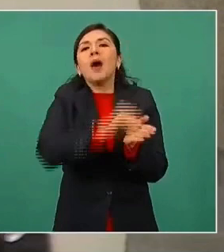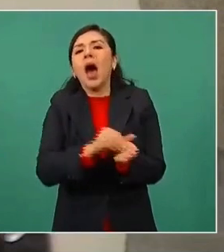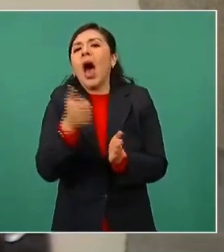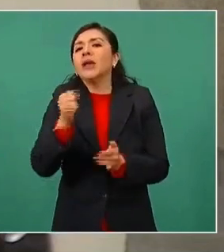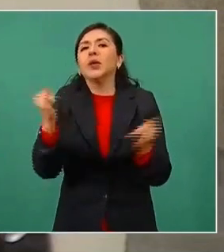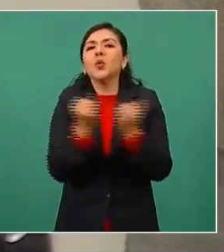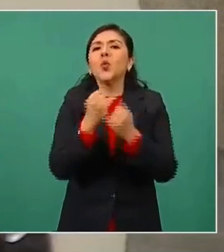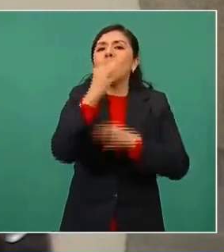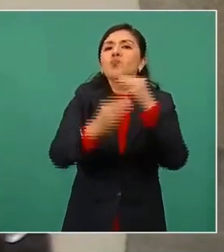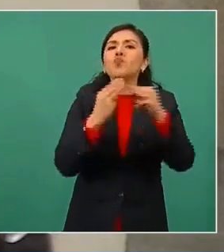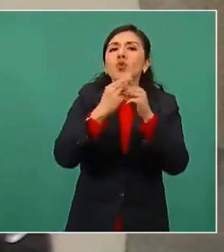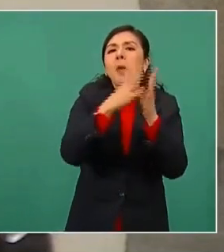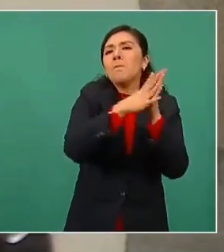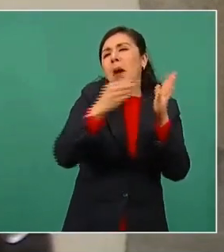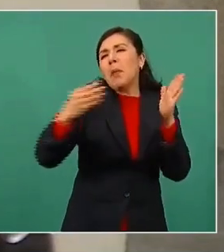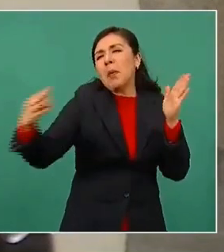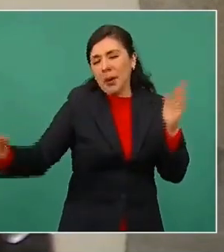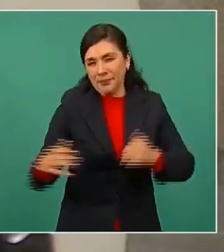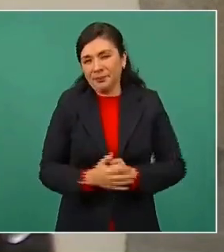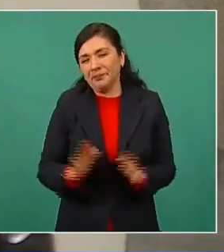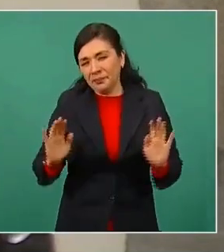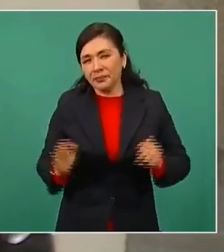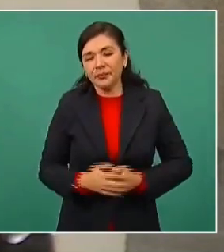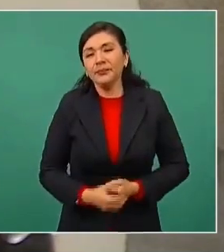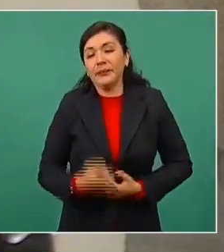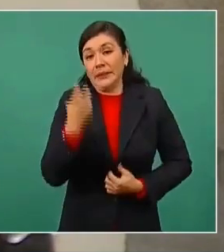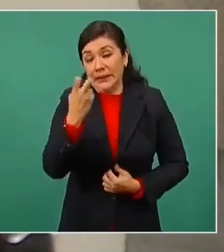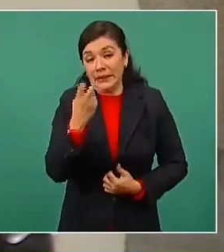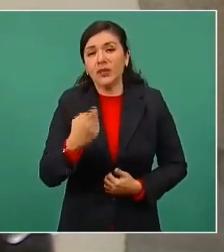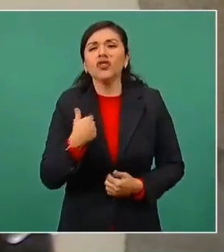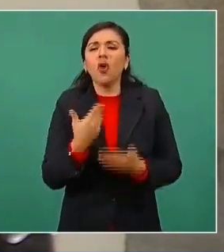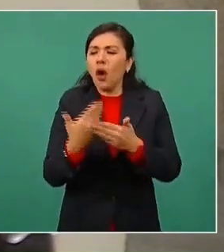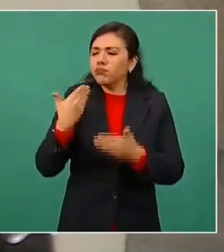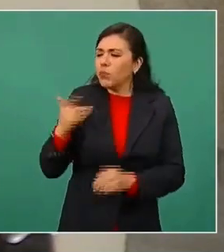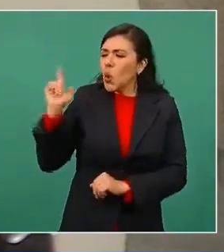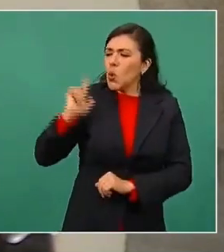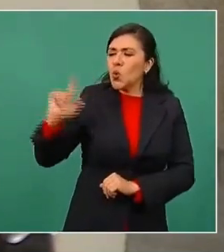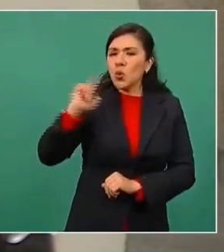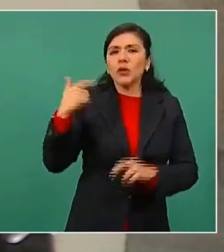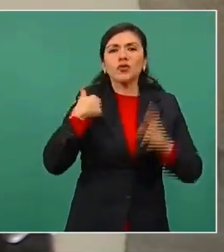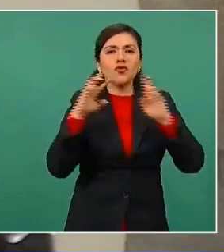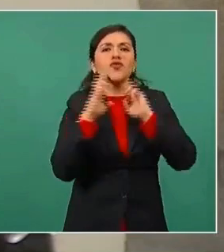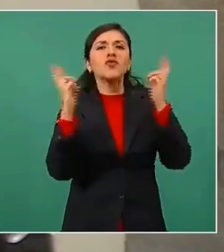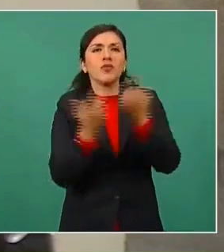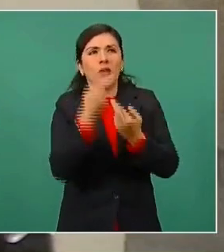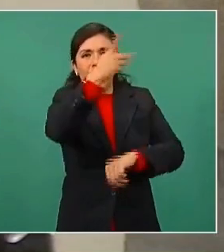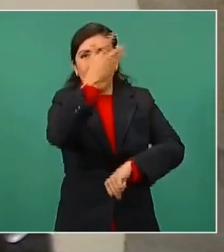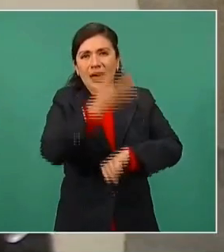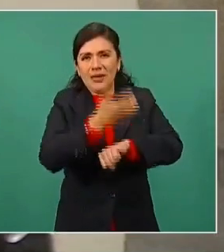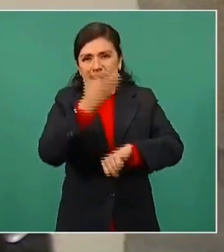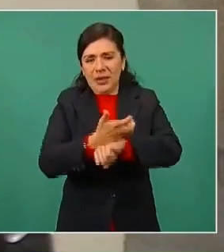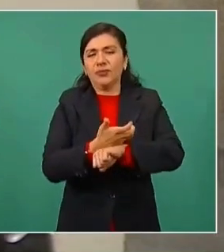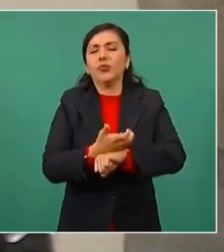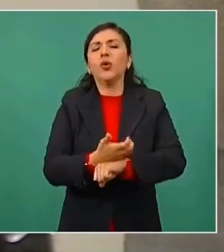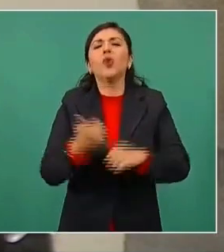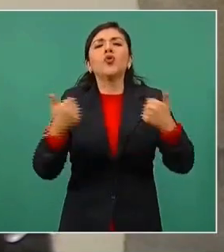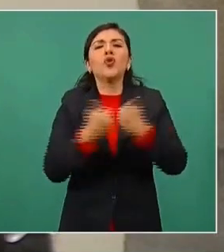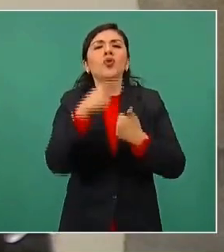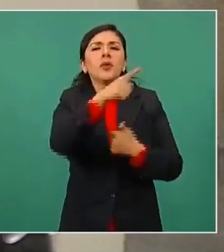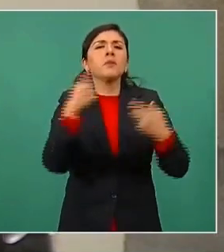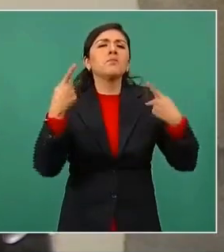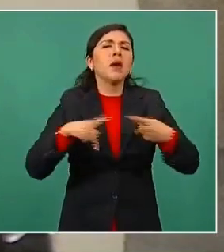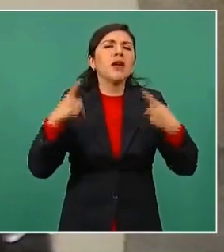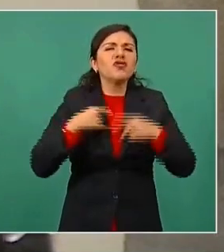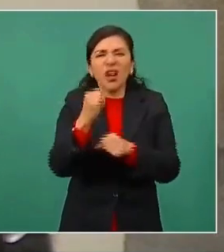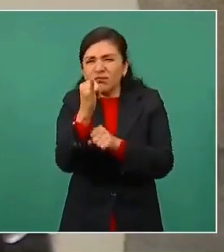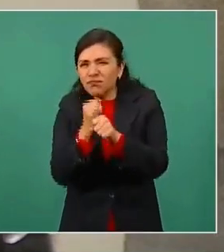mundo. En ese rubro, presidente, quiero decirle que me reuní el pasado lunes en Chicago, Estados Unidos, con unos académicos e